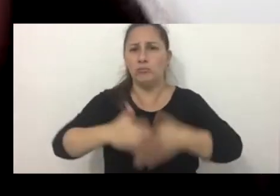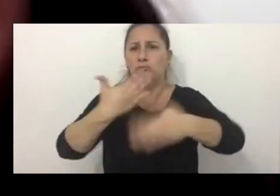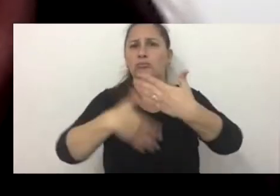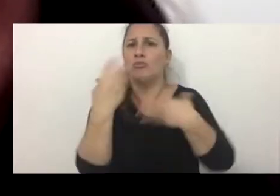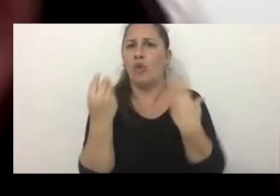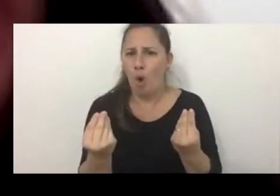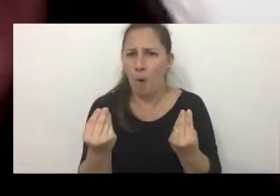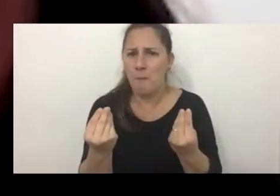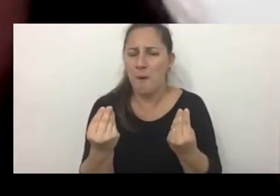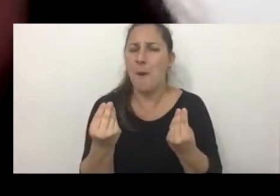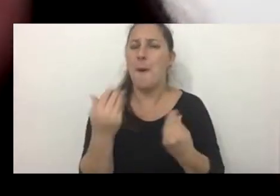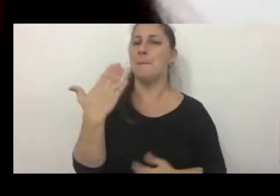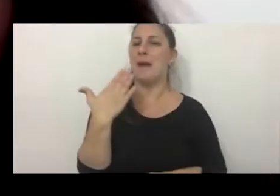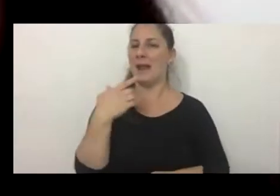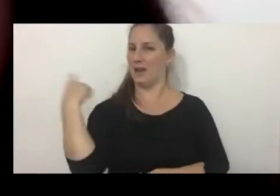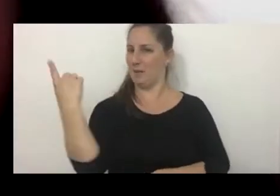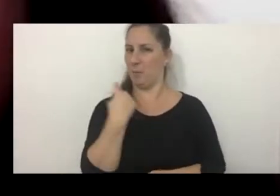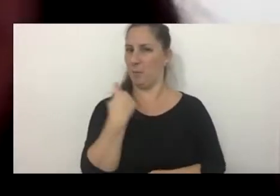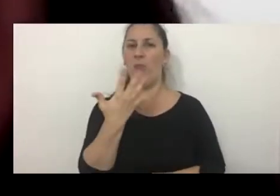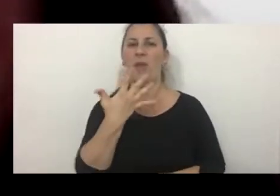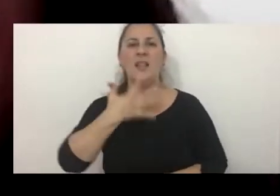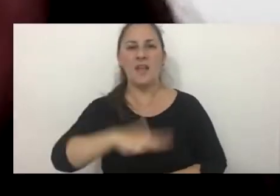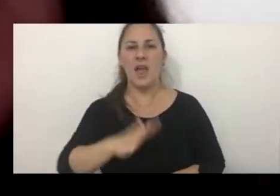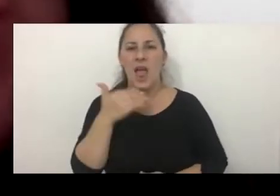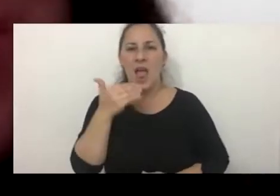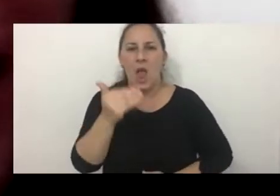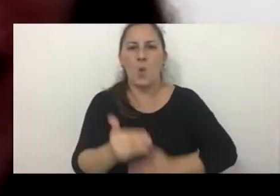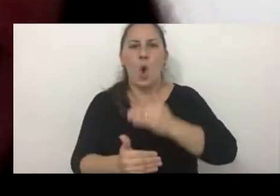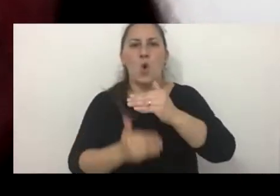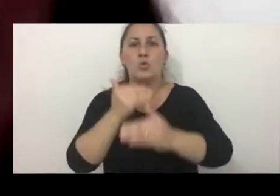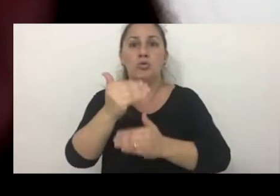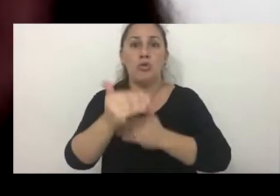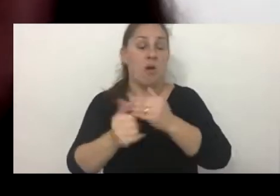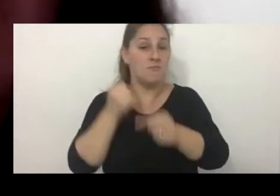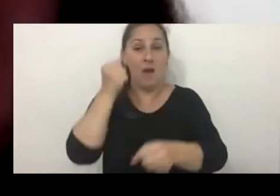en general sucede en todas las instituciones, ¿no?